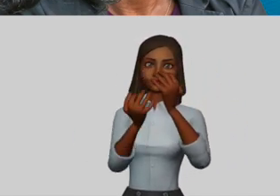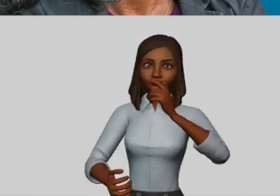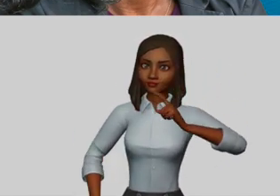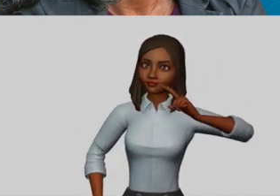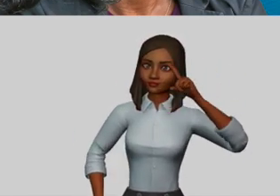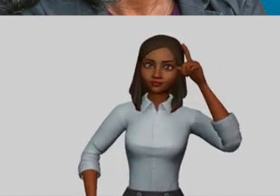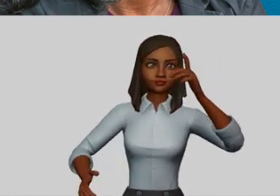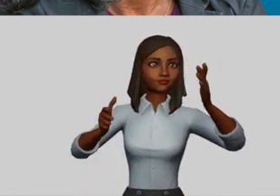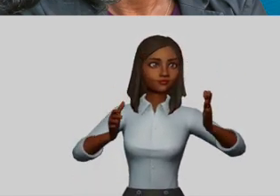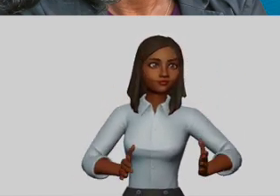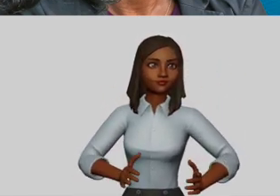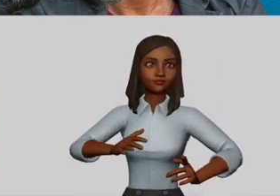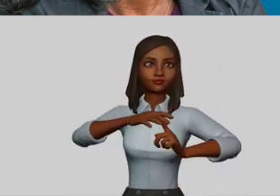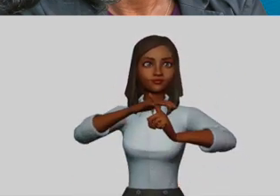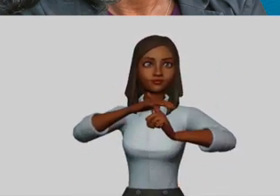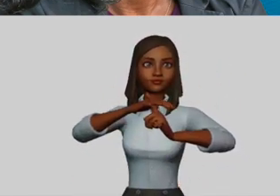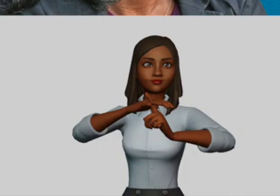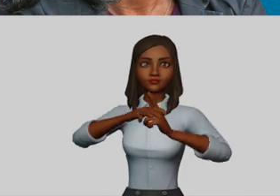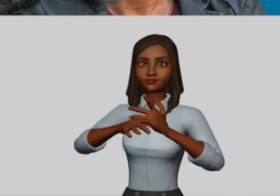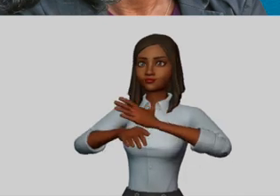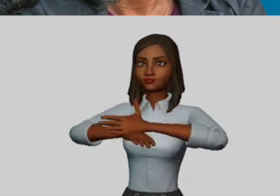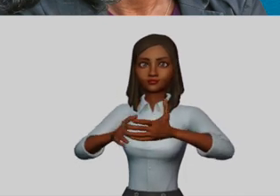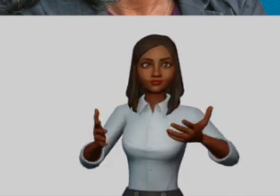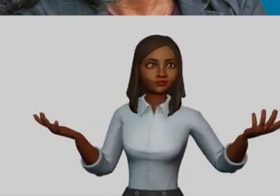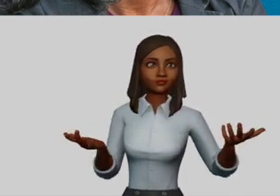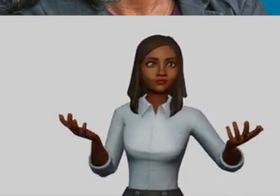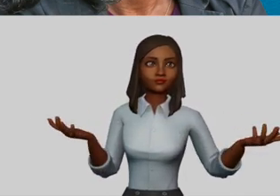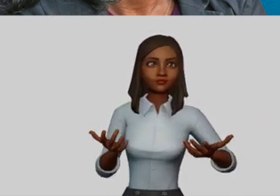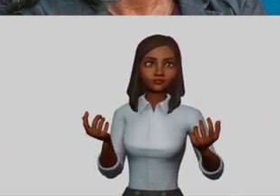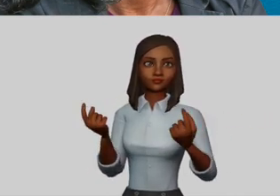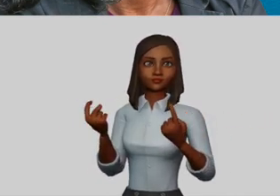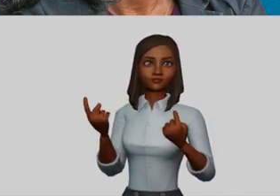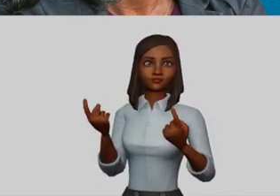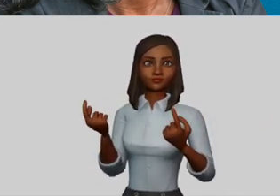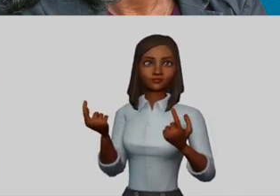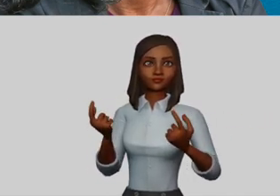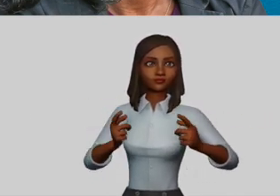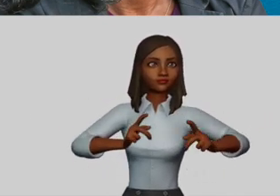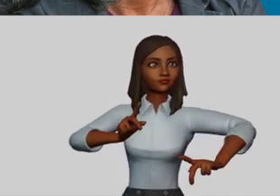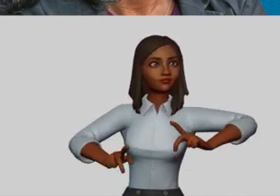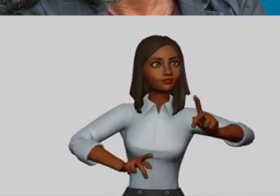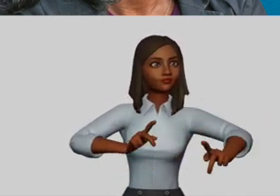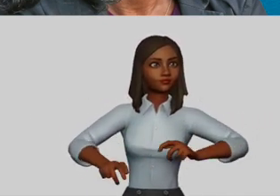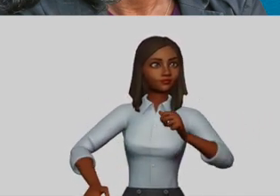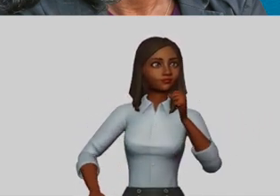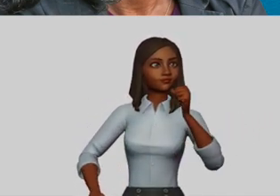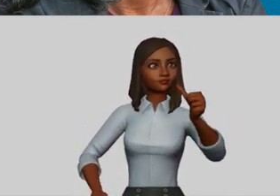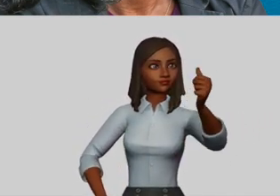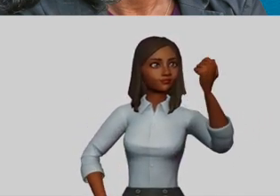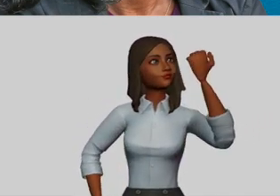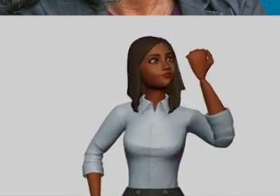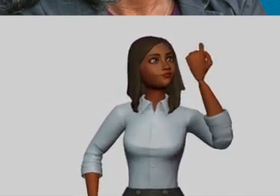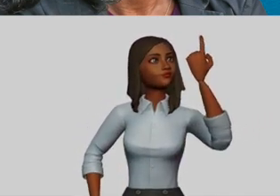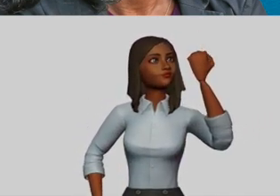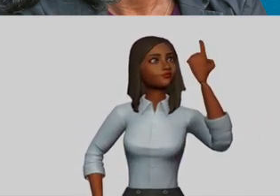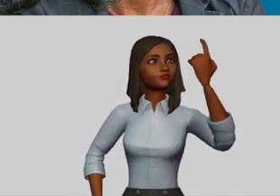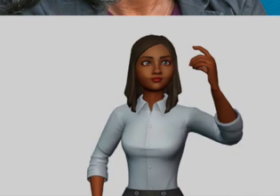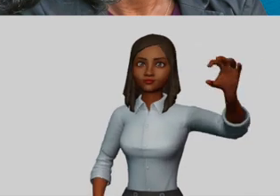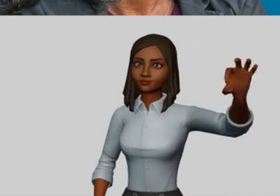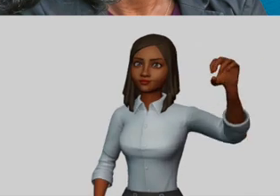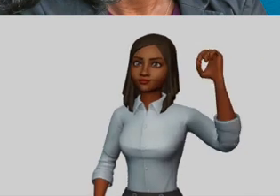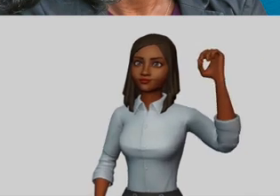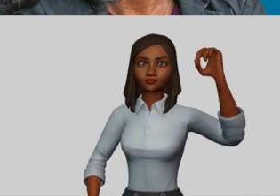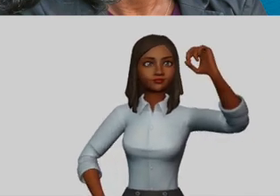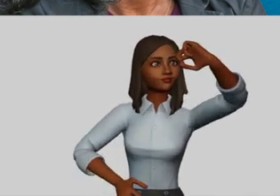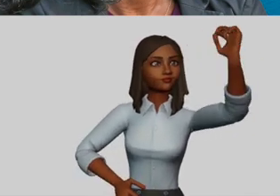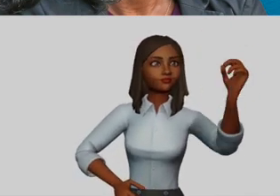Yo lo que más recuerdo es la historia del profesor, donde él al principio nos cuenta que su papá es sordo, nos cuenta como